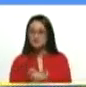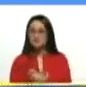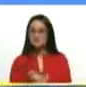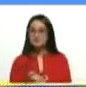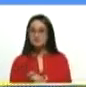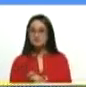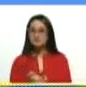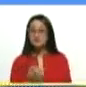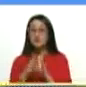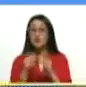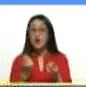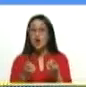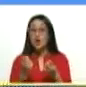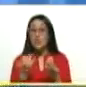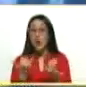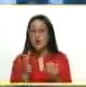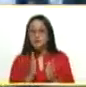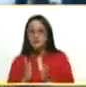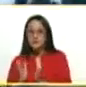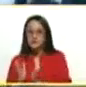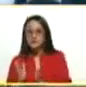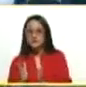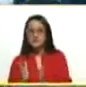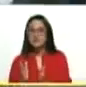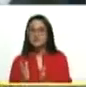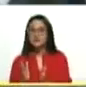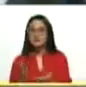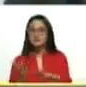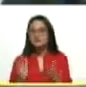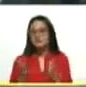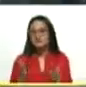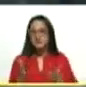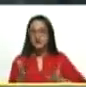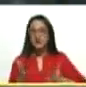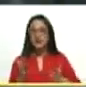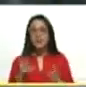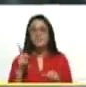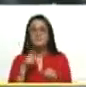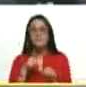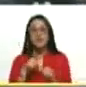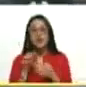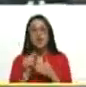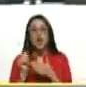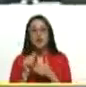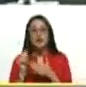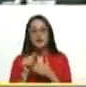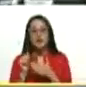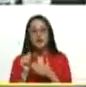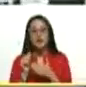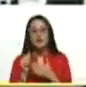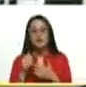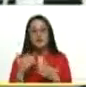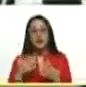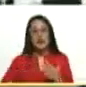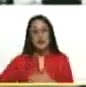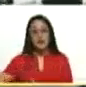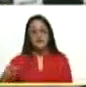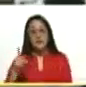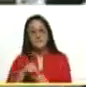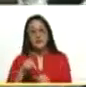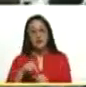Y toda la economía se organizó alrededor de los petrodólares, de la inmensa riqueza